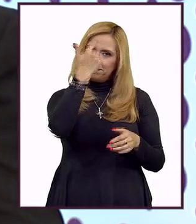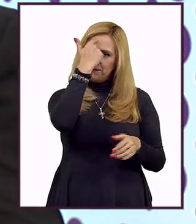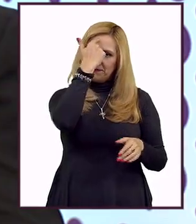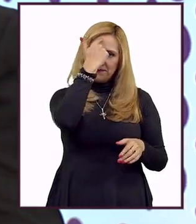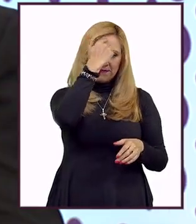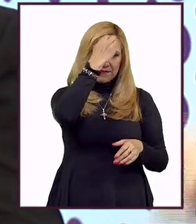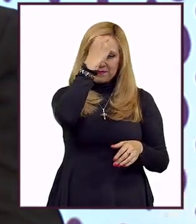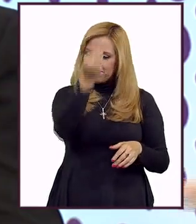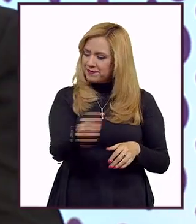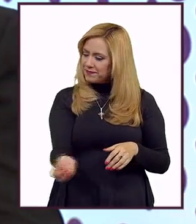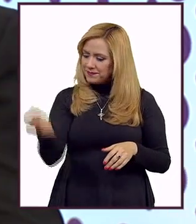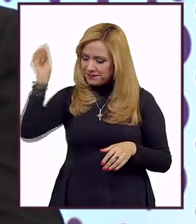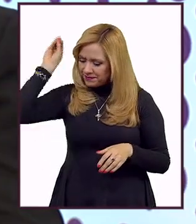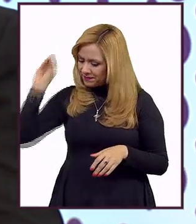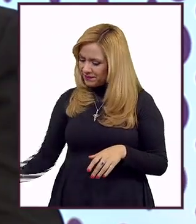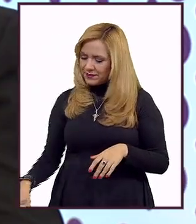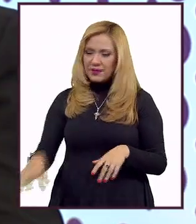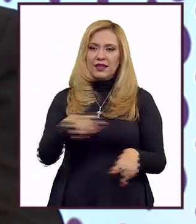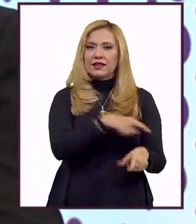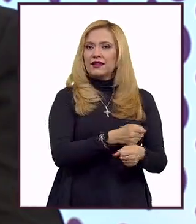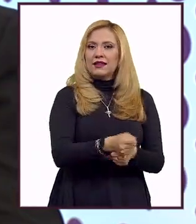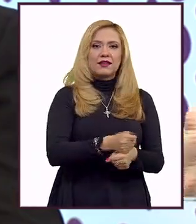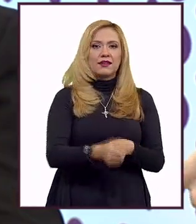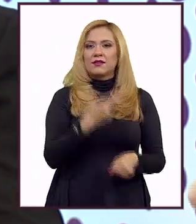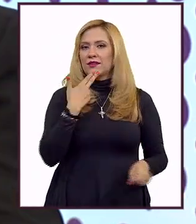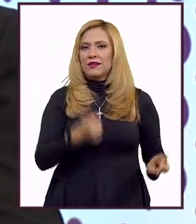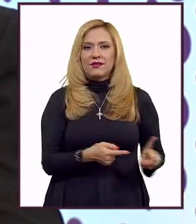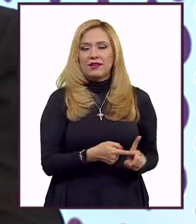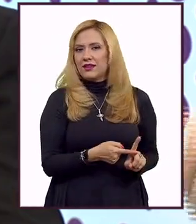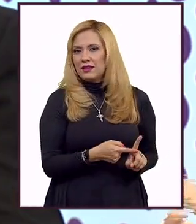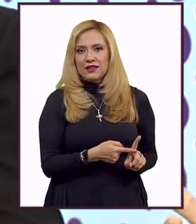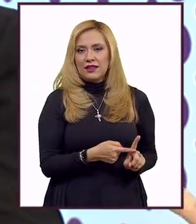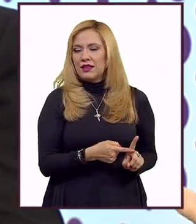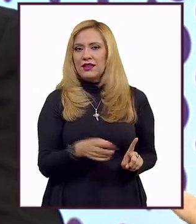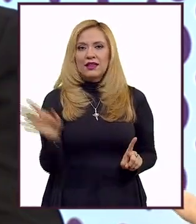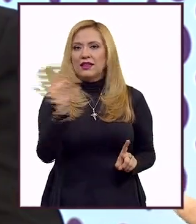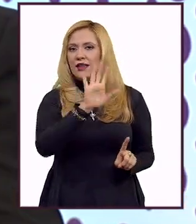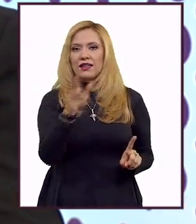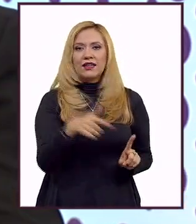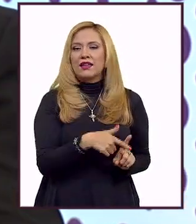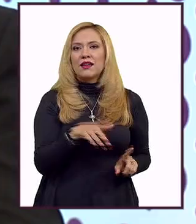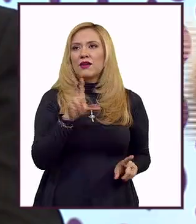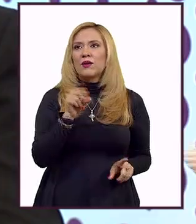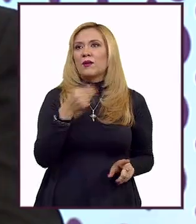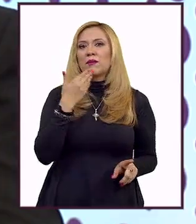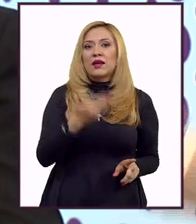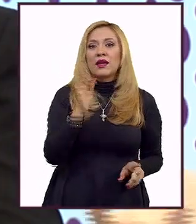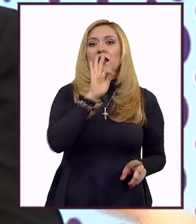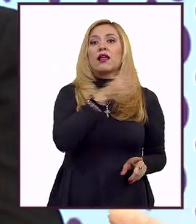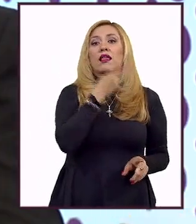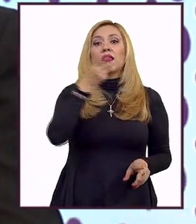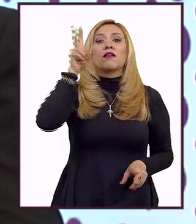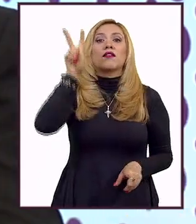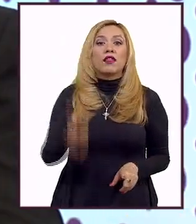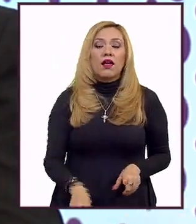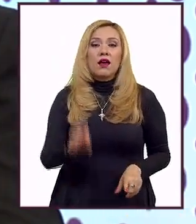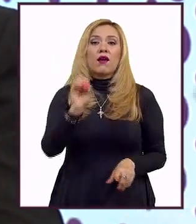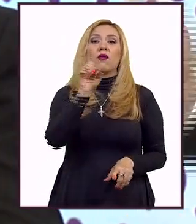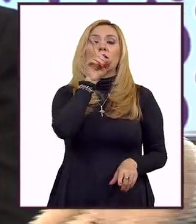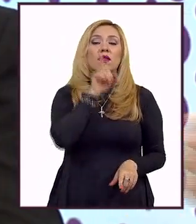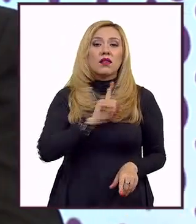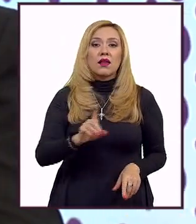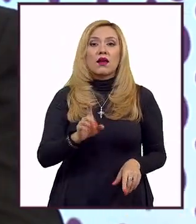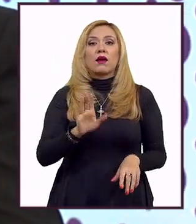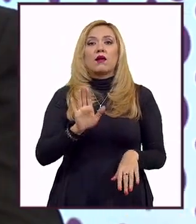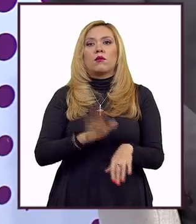de que con la tortura obtenemos pruebas. La idea de la exclusión probatoria es que esa prueba no es fiable. No sabemos si está ni siquiera diciendo la verdad, además de que es